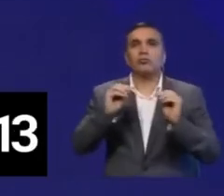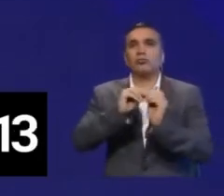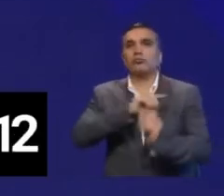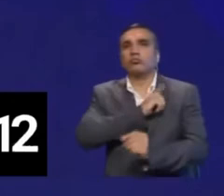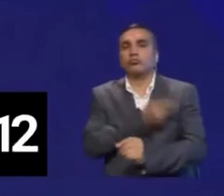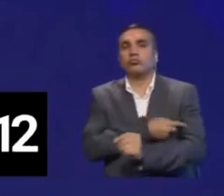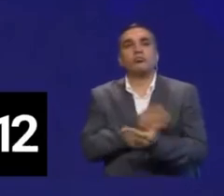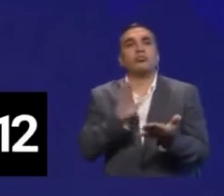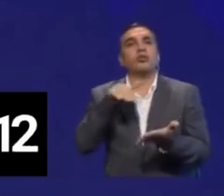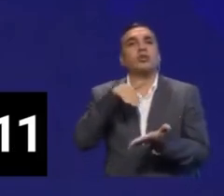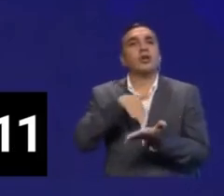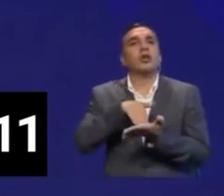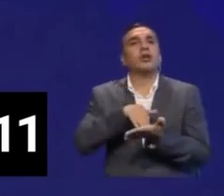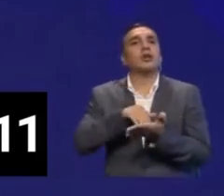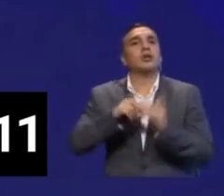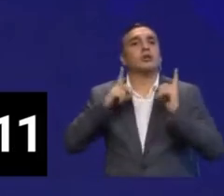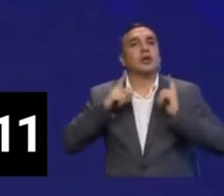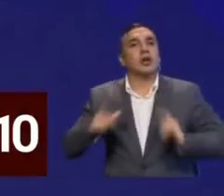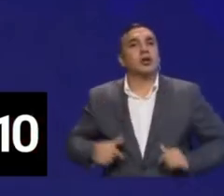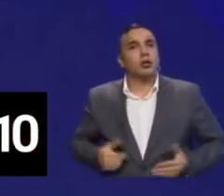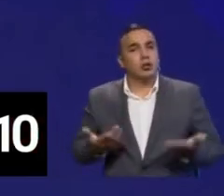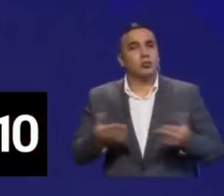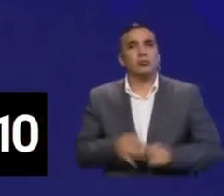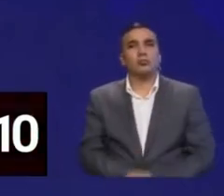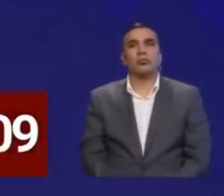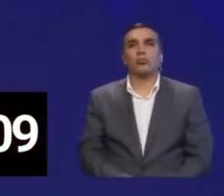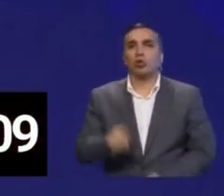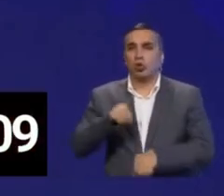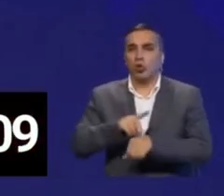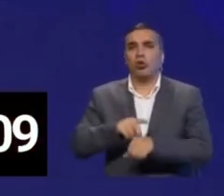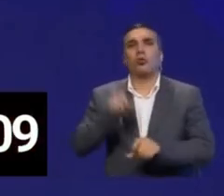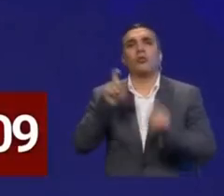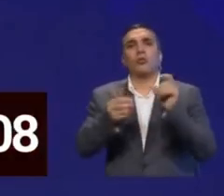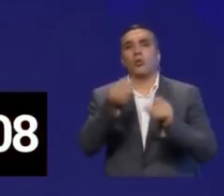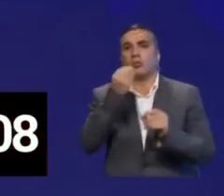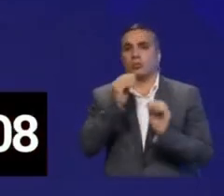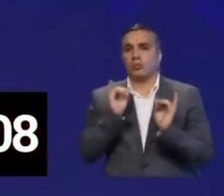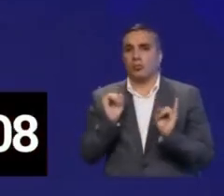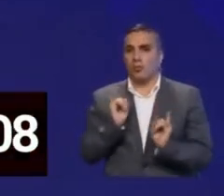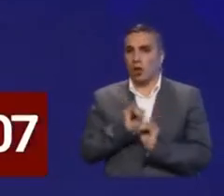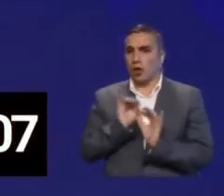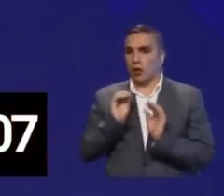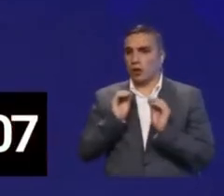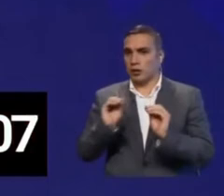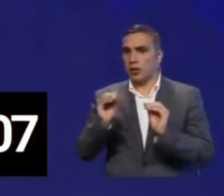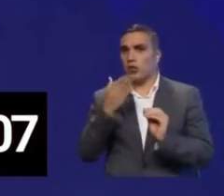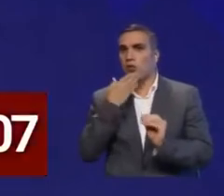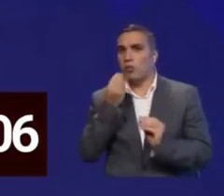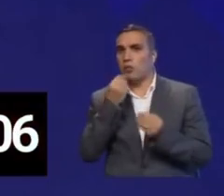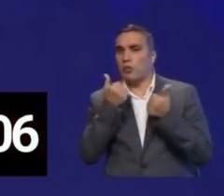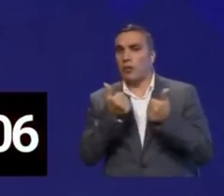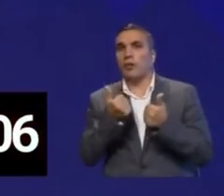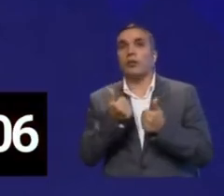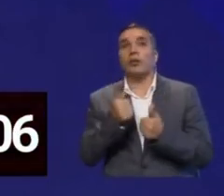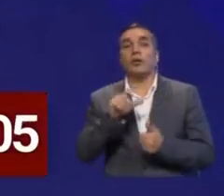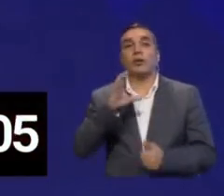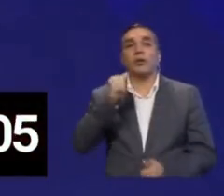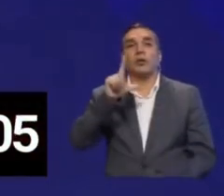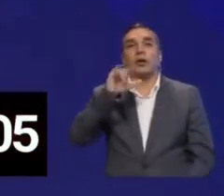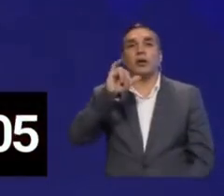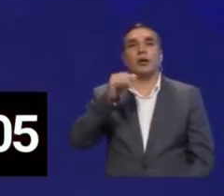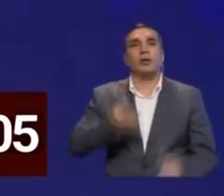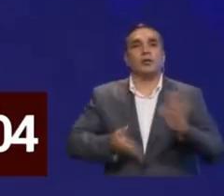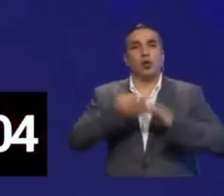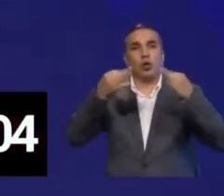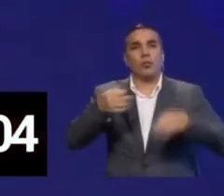los centros y subcentros de salud, con médicos, con nutricionistas que apoyen a nuestra familia ecuatoriana. Guillermo Celi va a